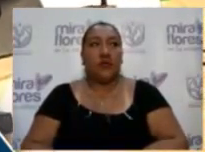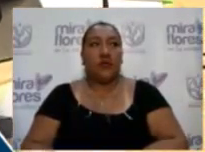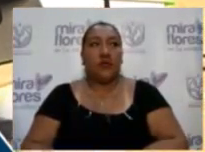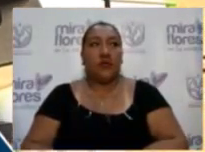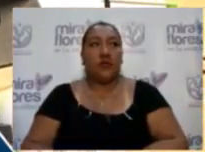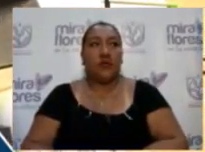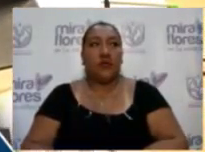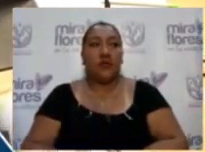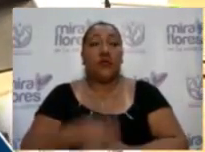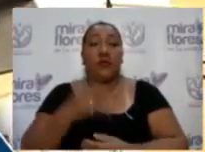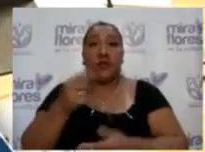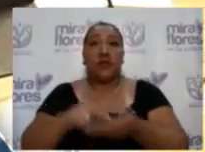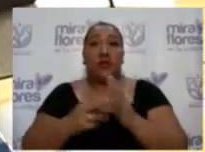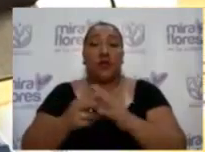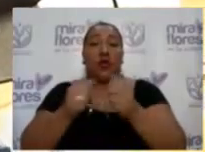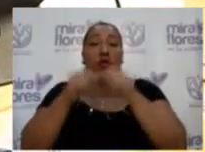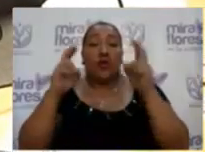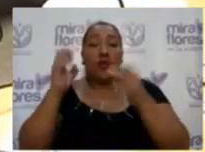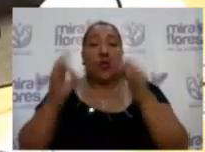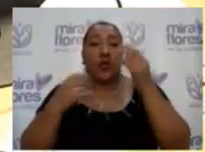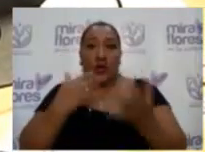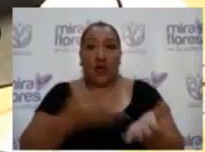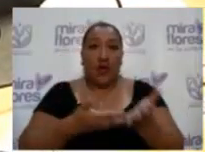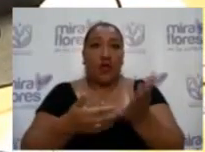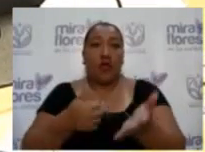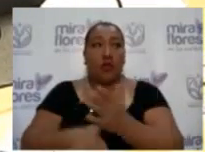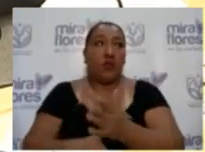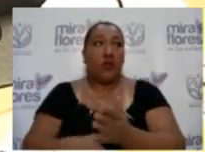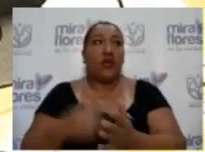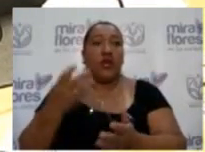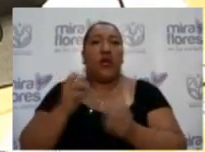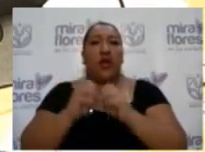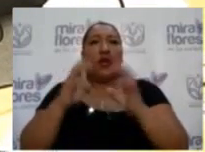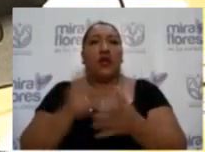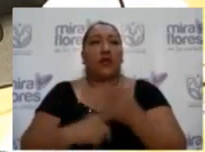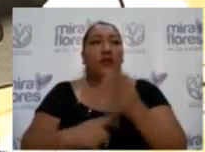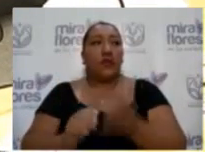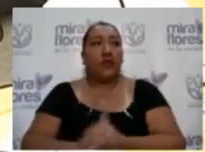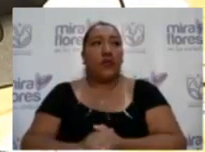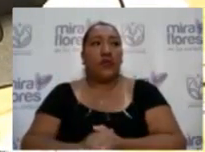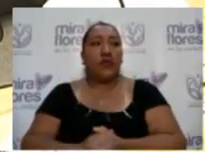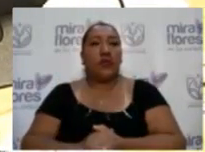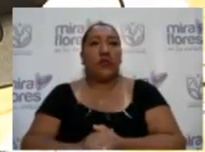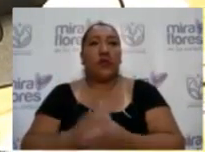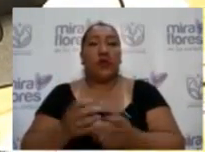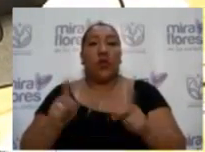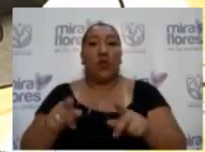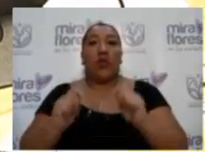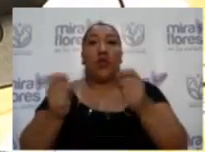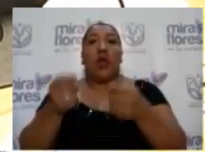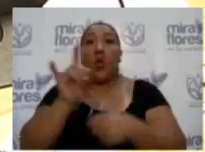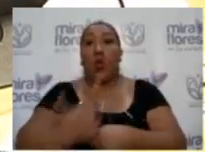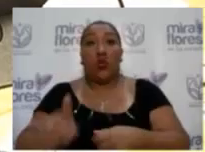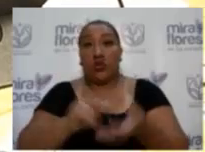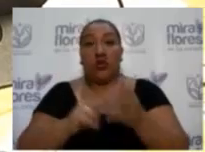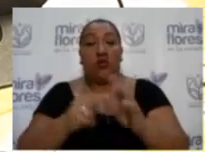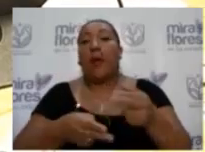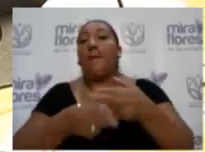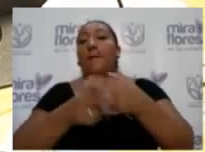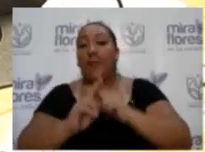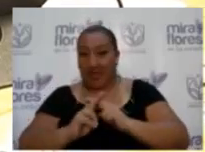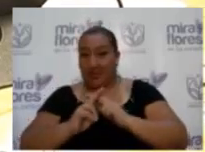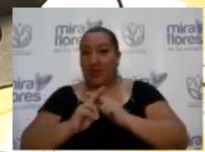Esto lo vimos en la Comisión de Asuntos Jurídicos y quería nada más aclarar que la afectación en uso no es otra cosa que un préstamo que nos está haciendo el